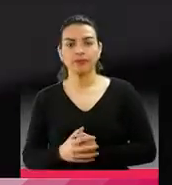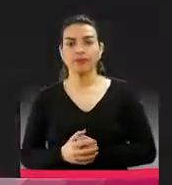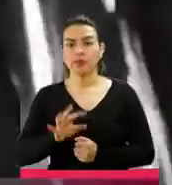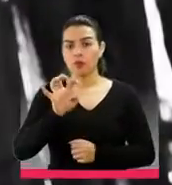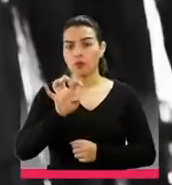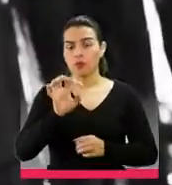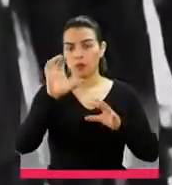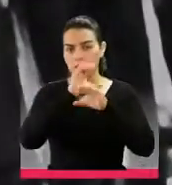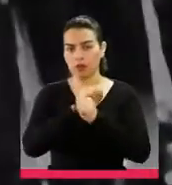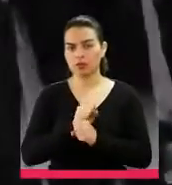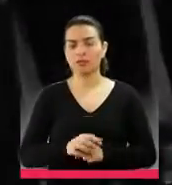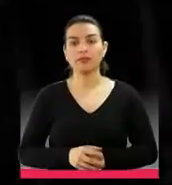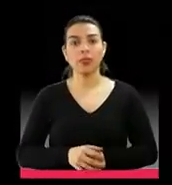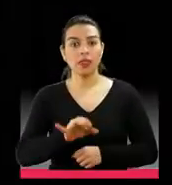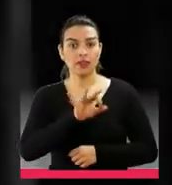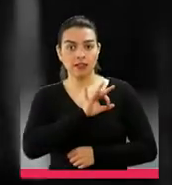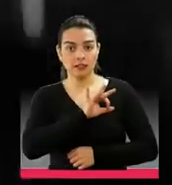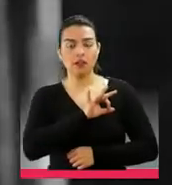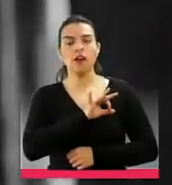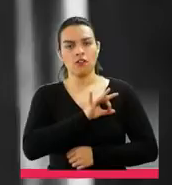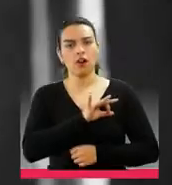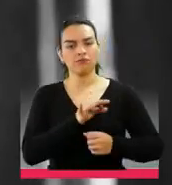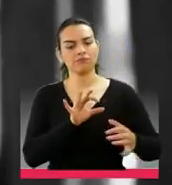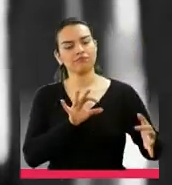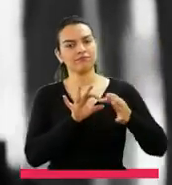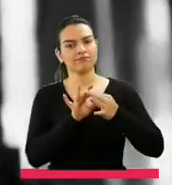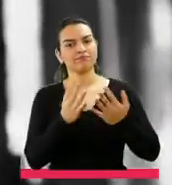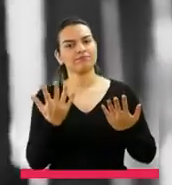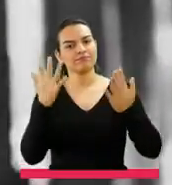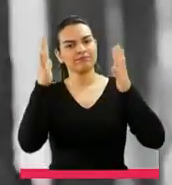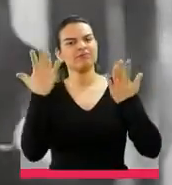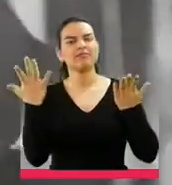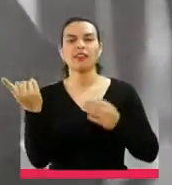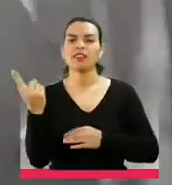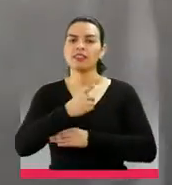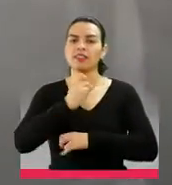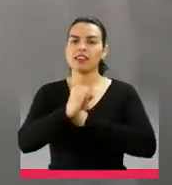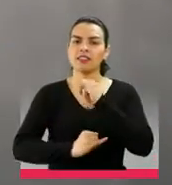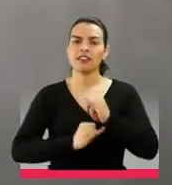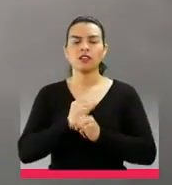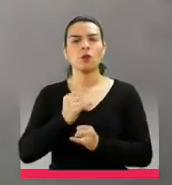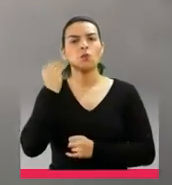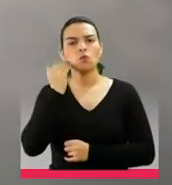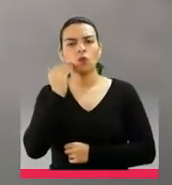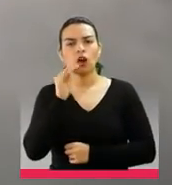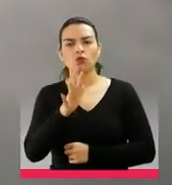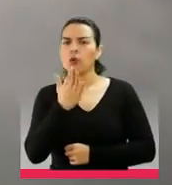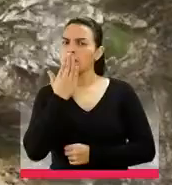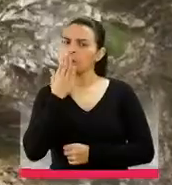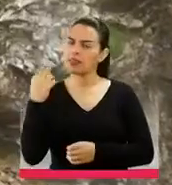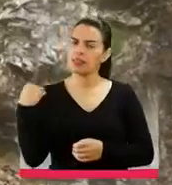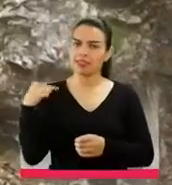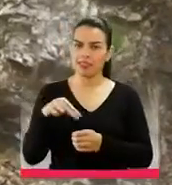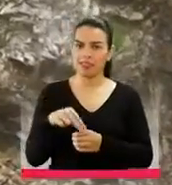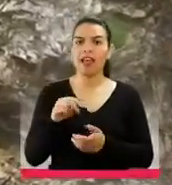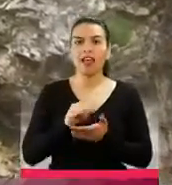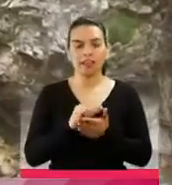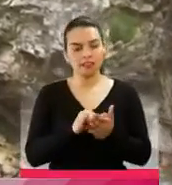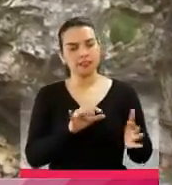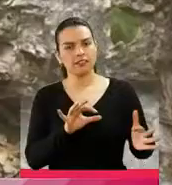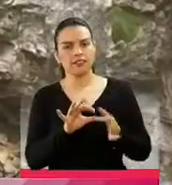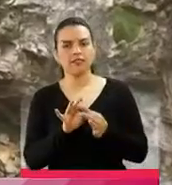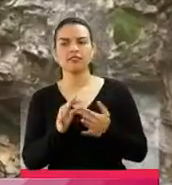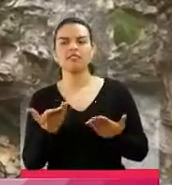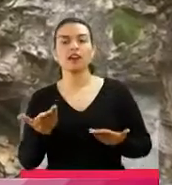y el sábado nos unimos a la celebración del día internacional de la mujer indígena con aliadas silvia está cuello y el buen vivir